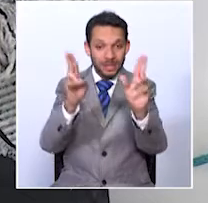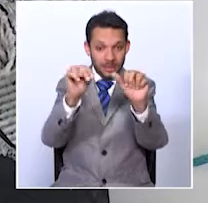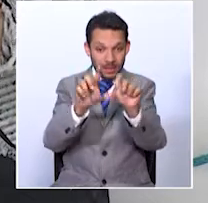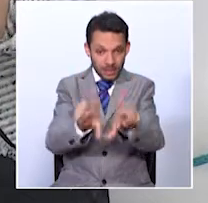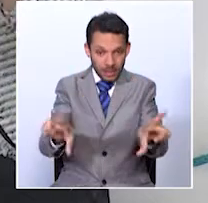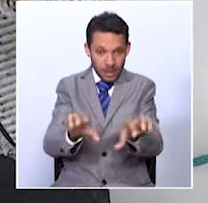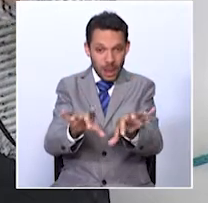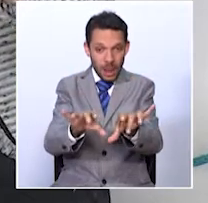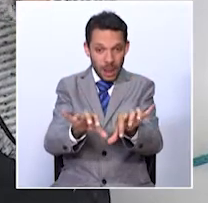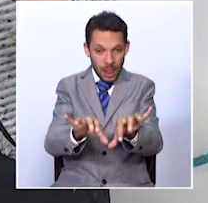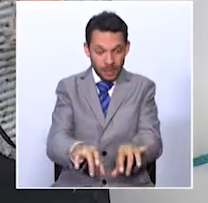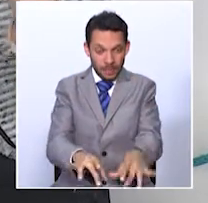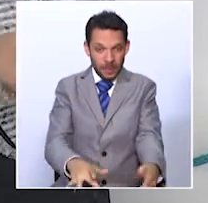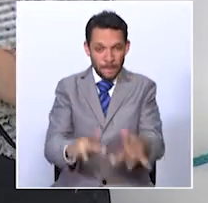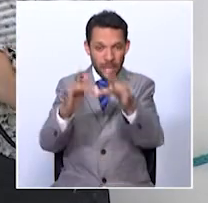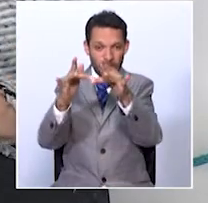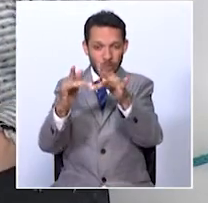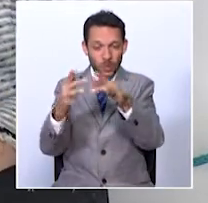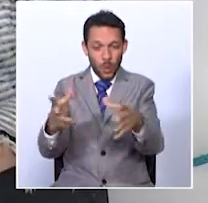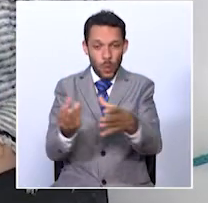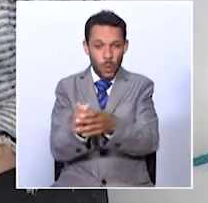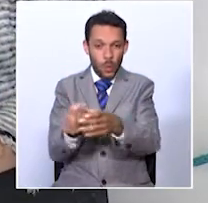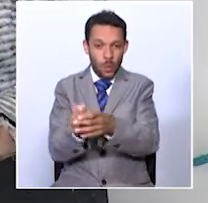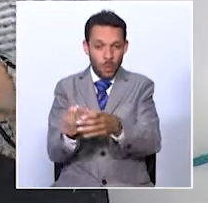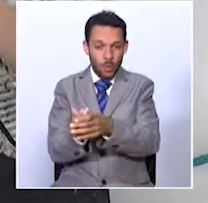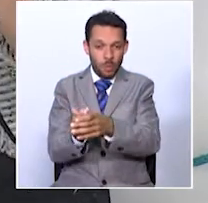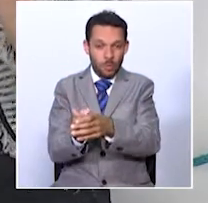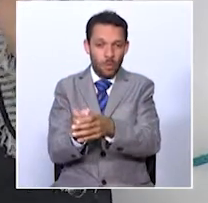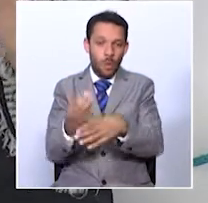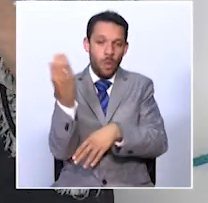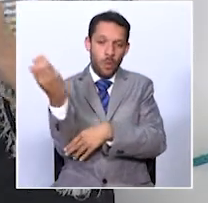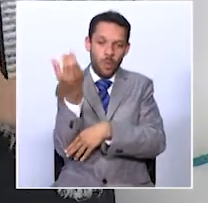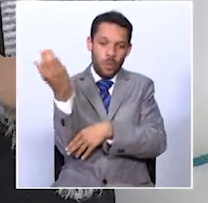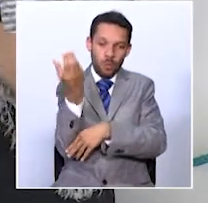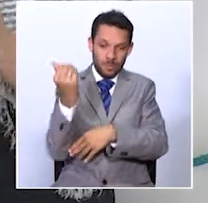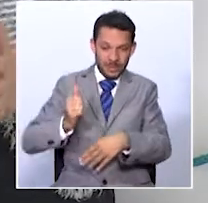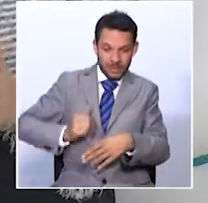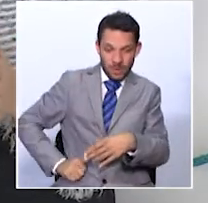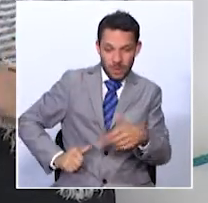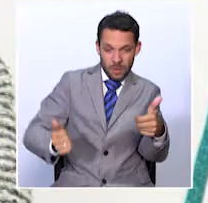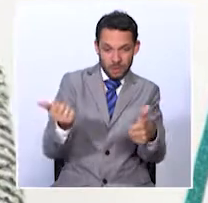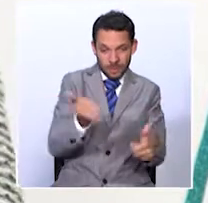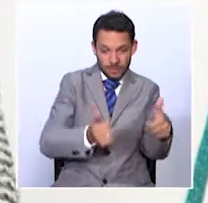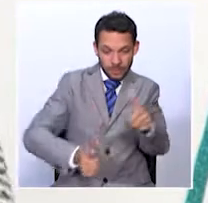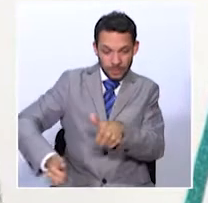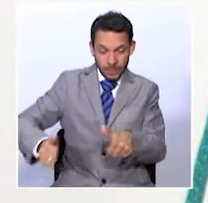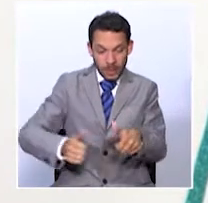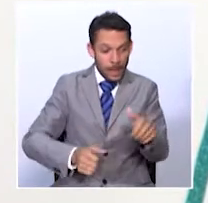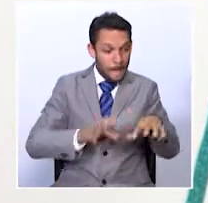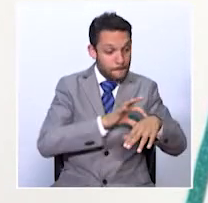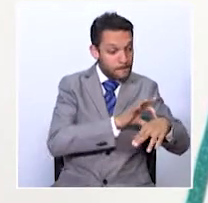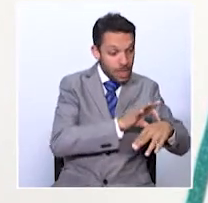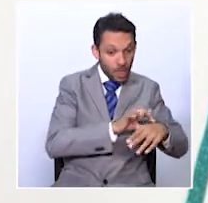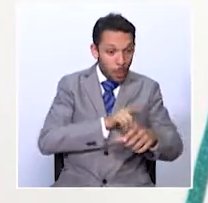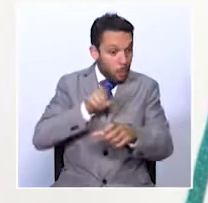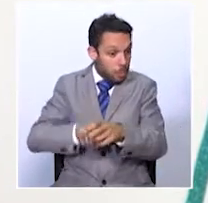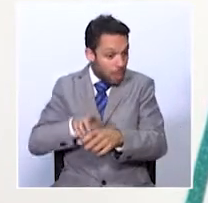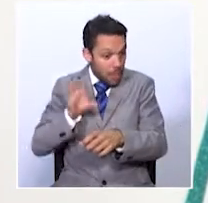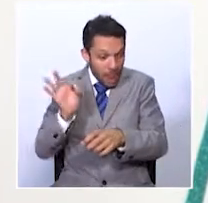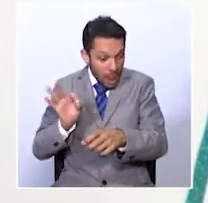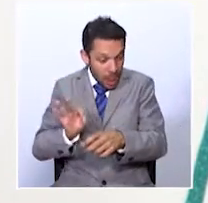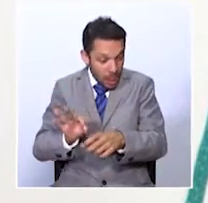a la Sociedad Colombiana de Cirugía Plástica, y el que no esté allí no es cirujano plástico en